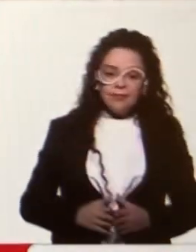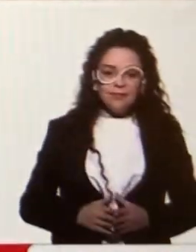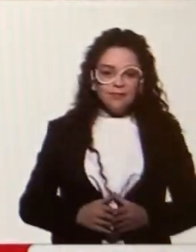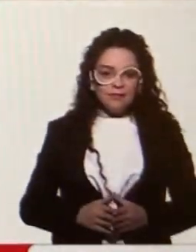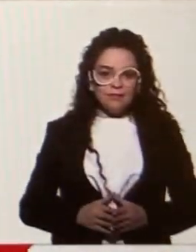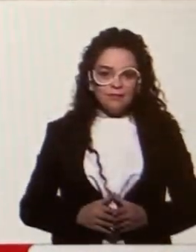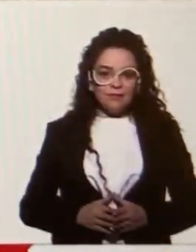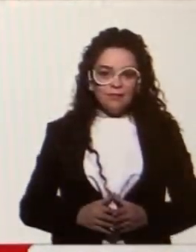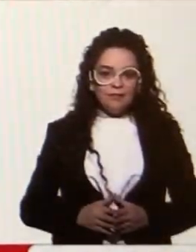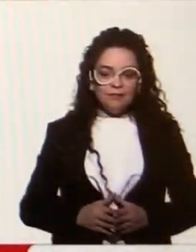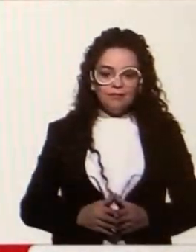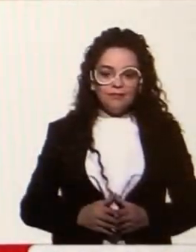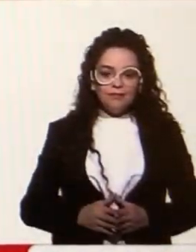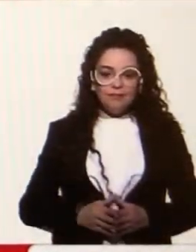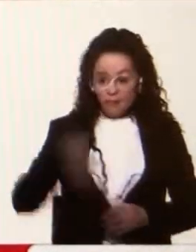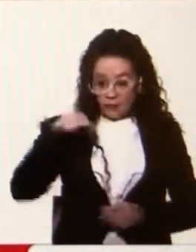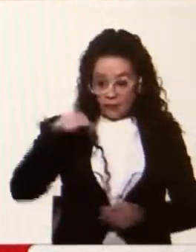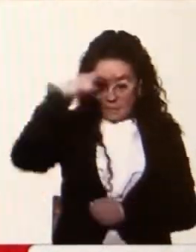tiene el